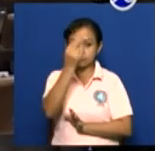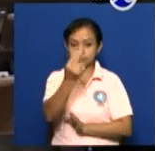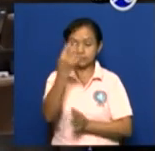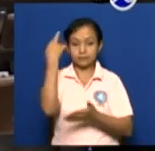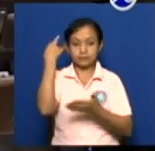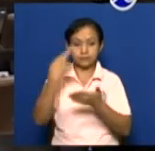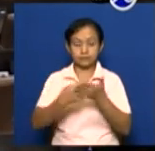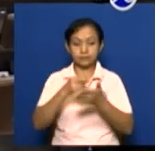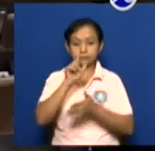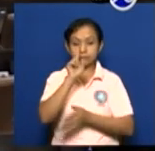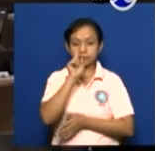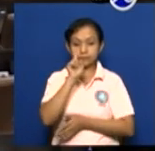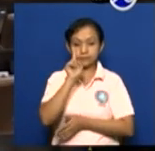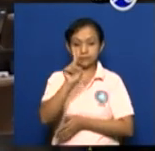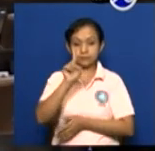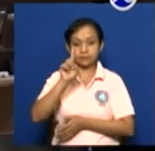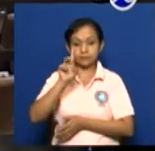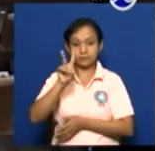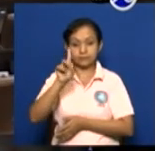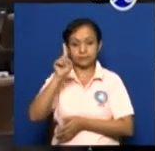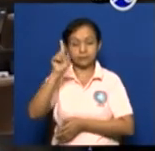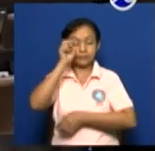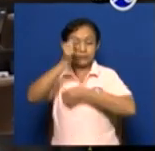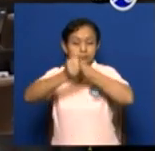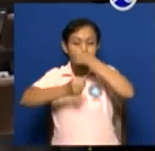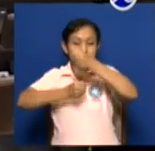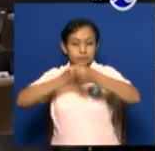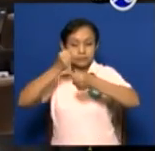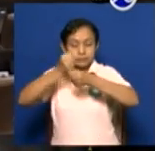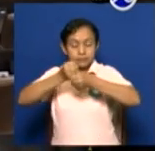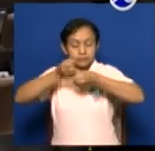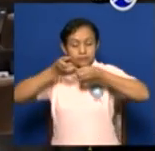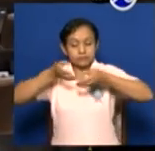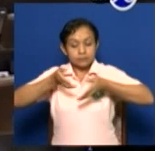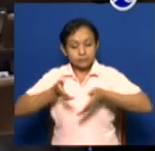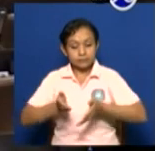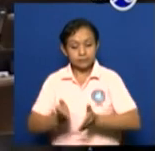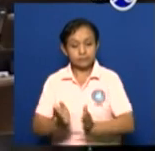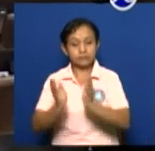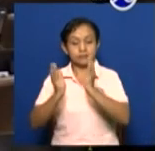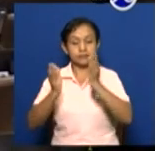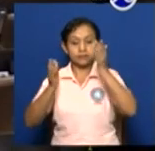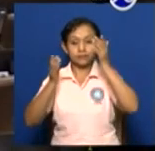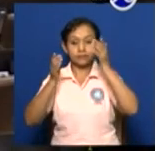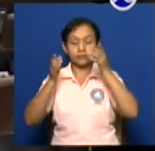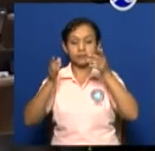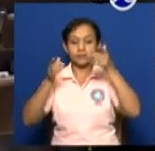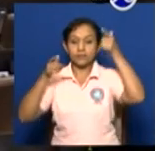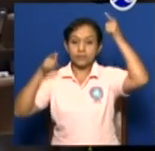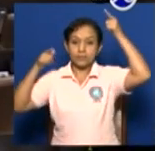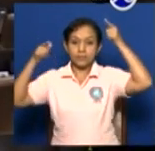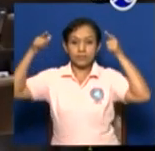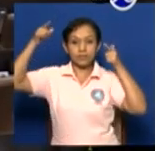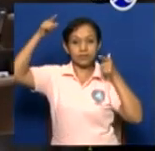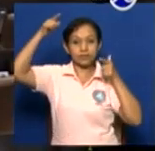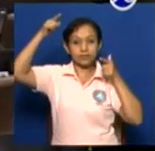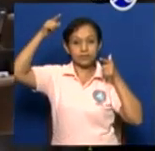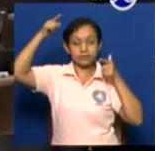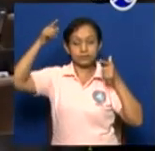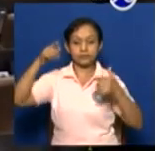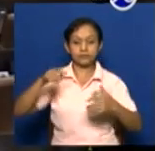del 121 aniversario del natalicio del general Augusto C.